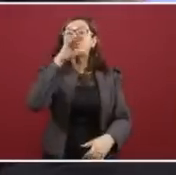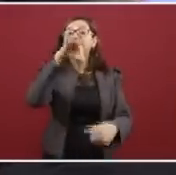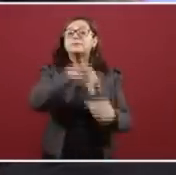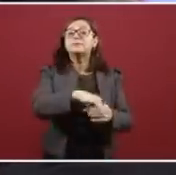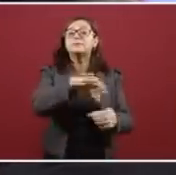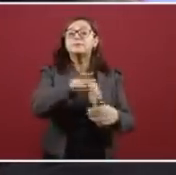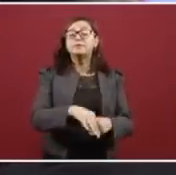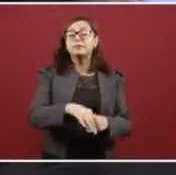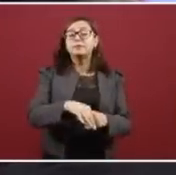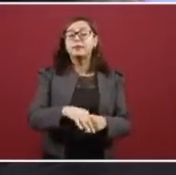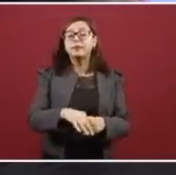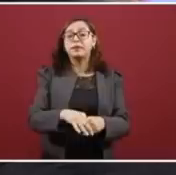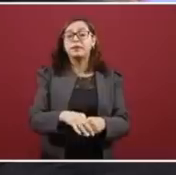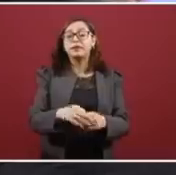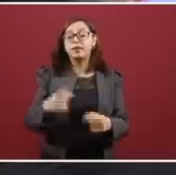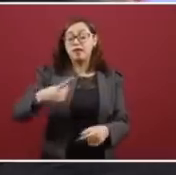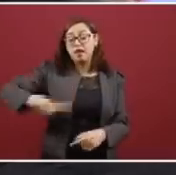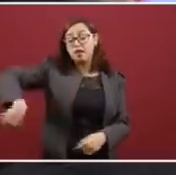trabajadores